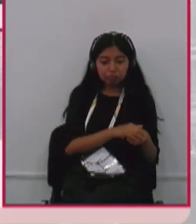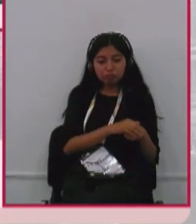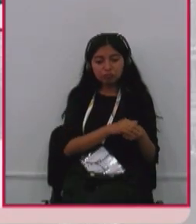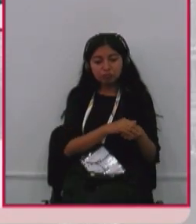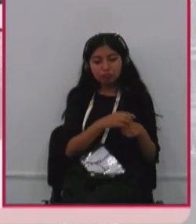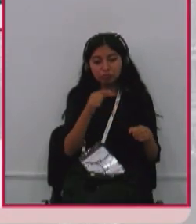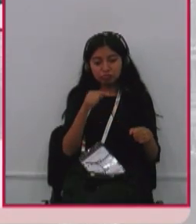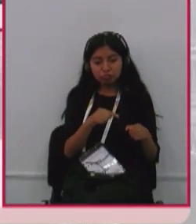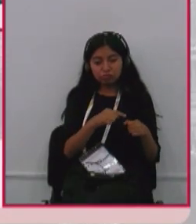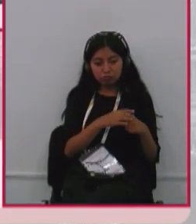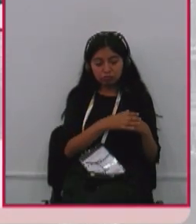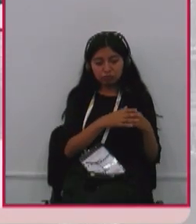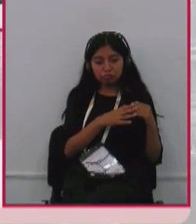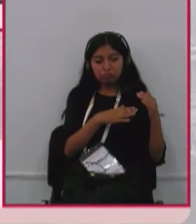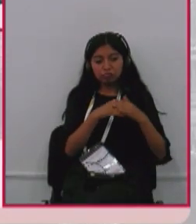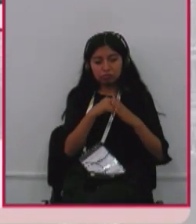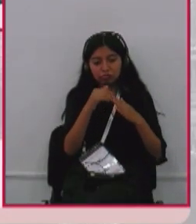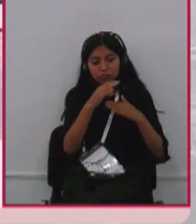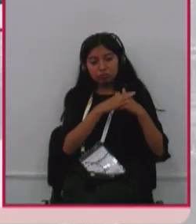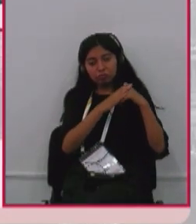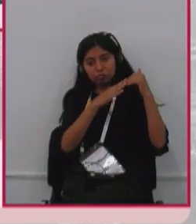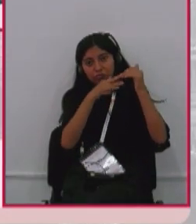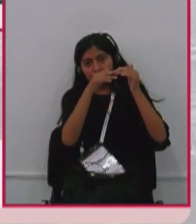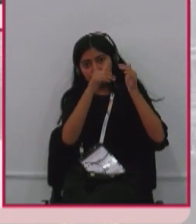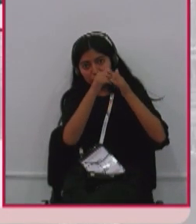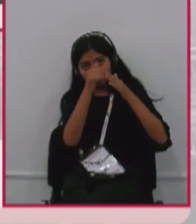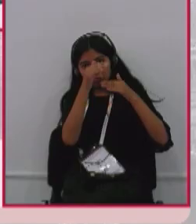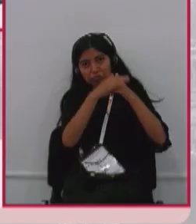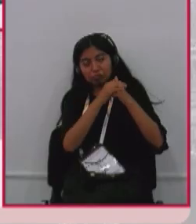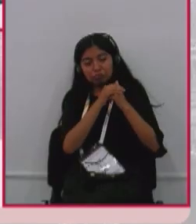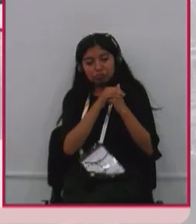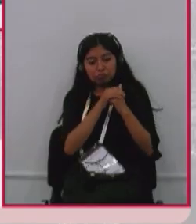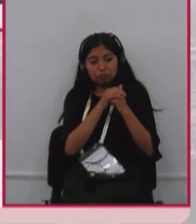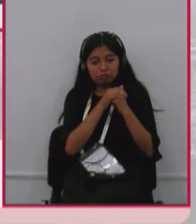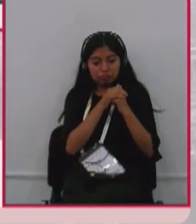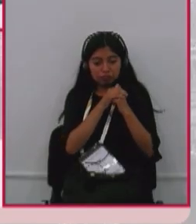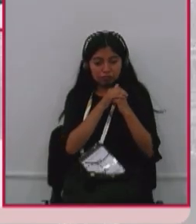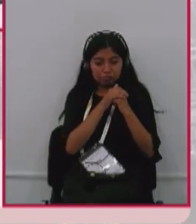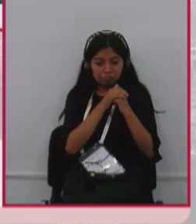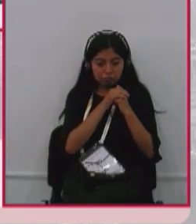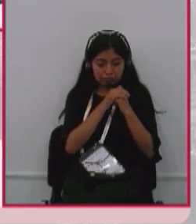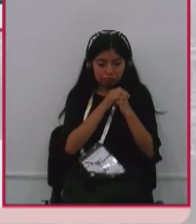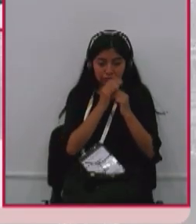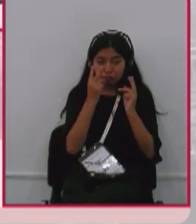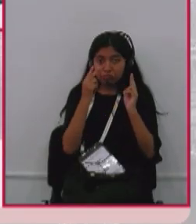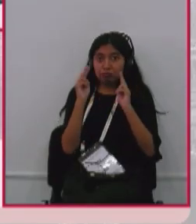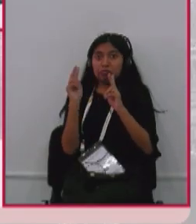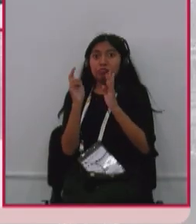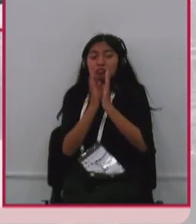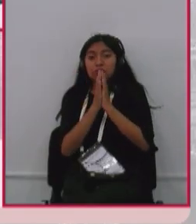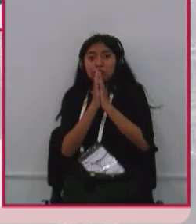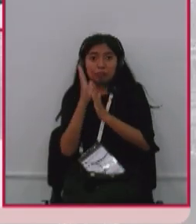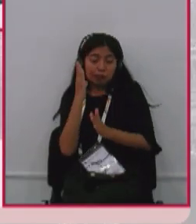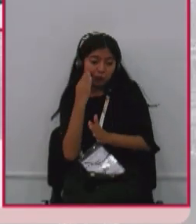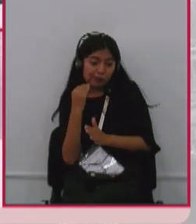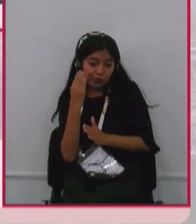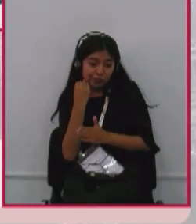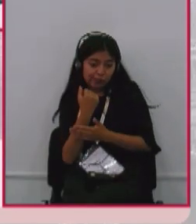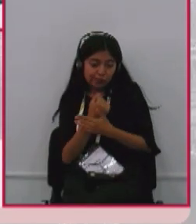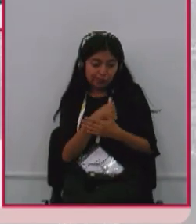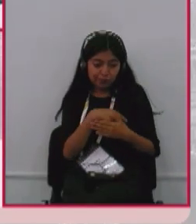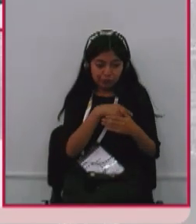implementar una celda al principio de su circuito, pero sacar concentrado final. Vimos entonces con la experiencia de las